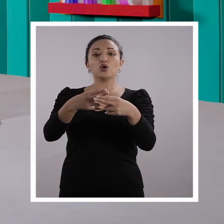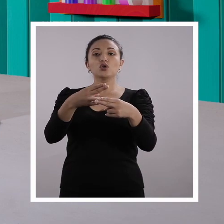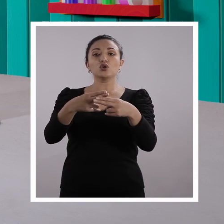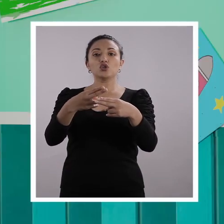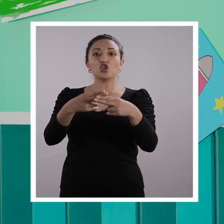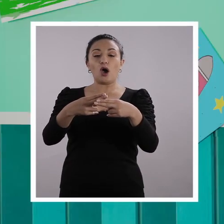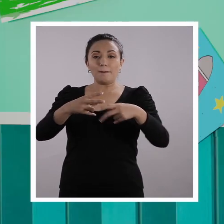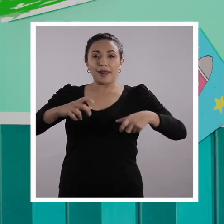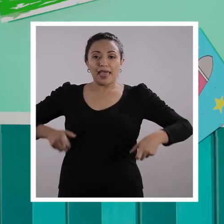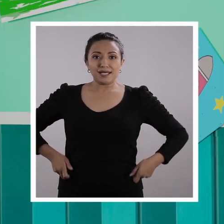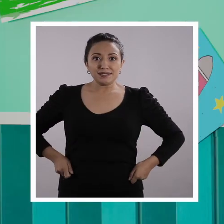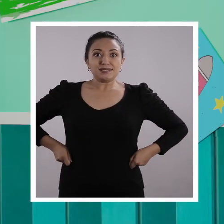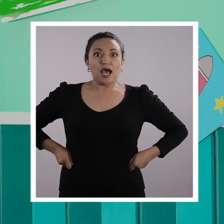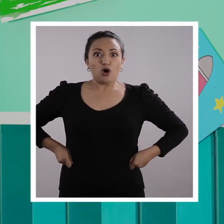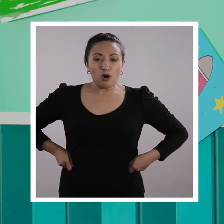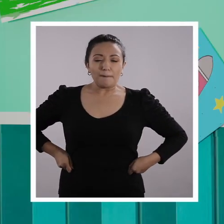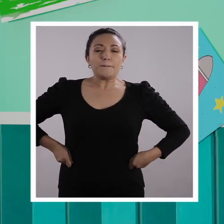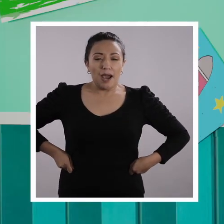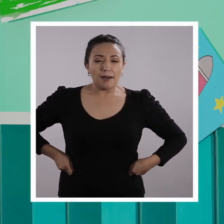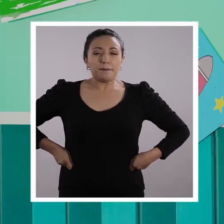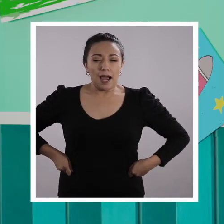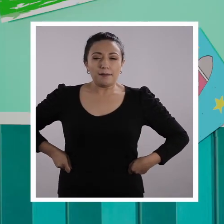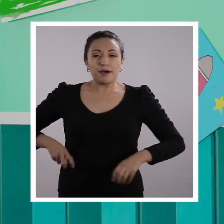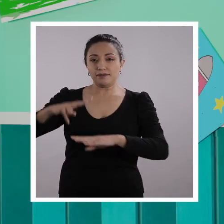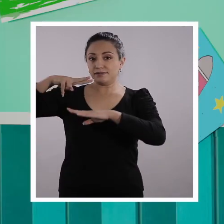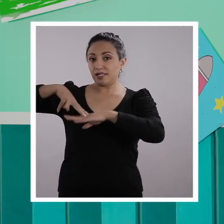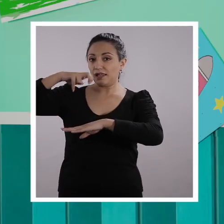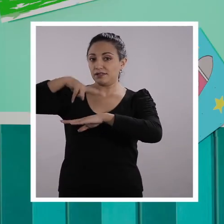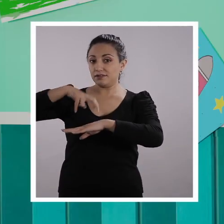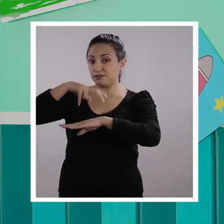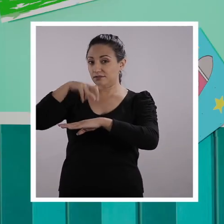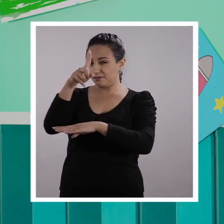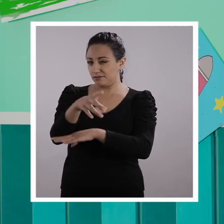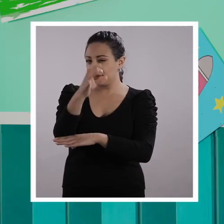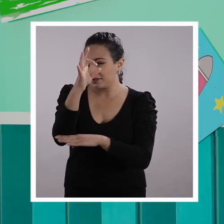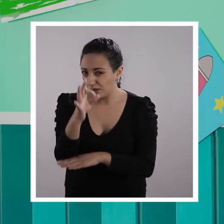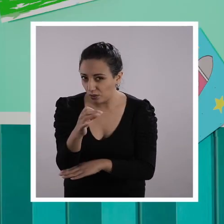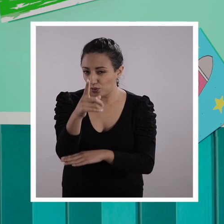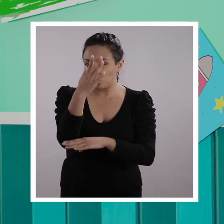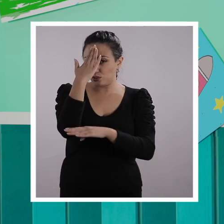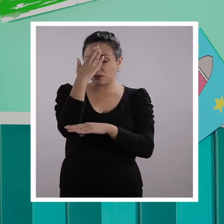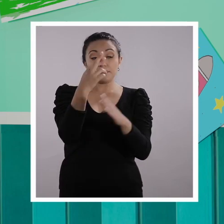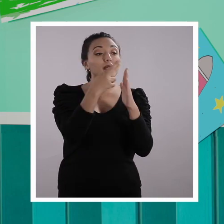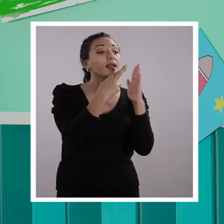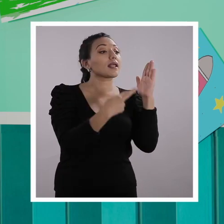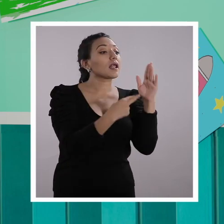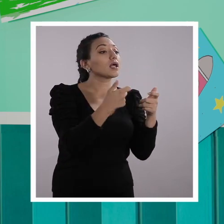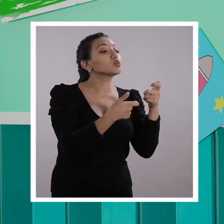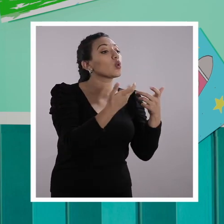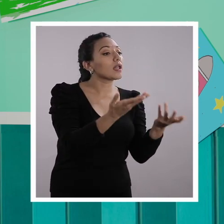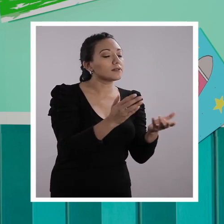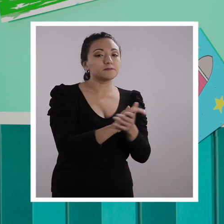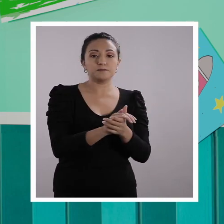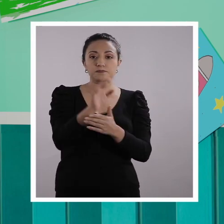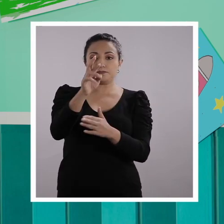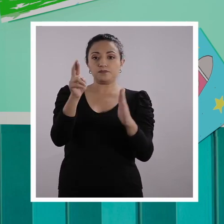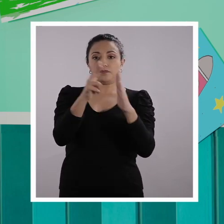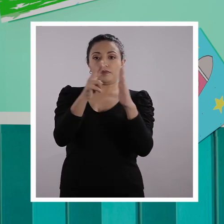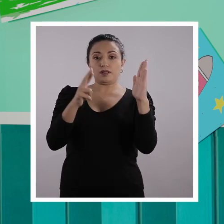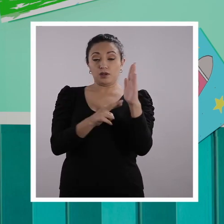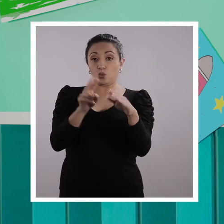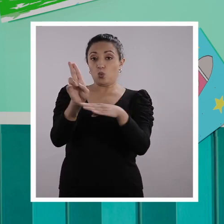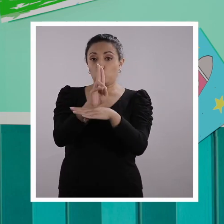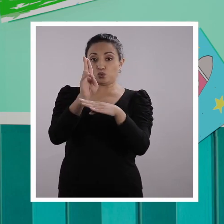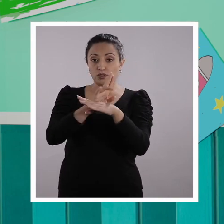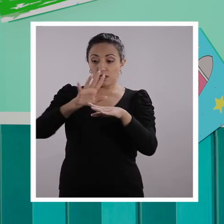de los han sacado seguro que ustedes han jugado los ensacados cuáles son las reglas canchas las reglas son las